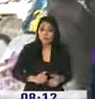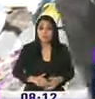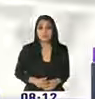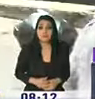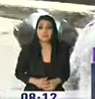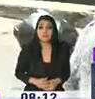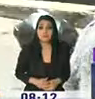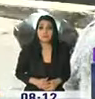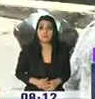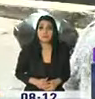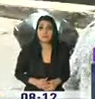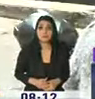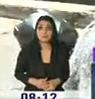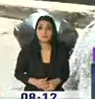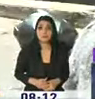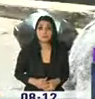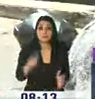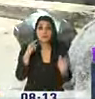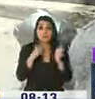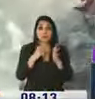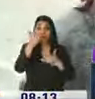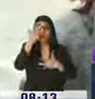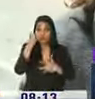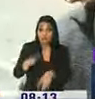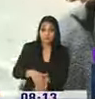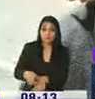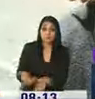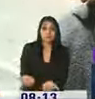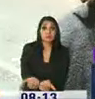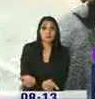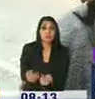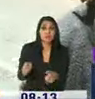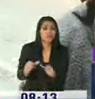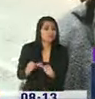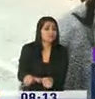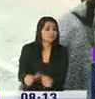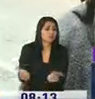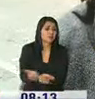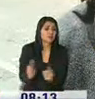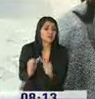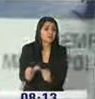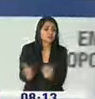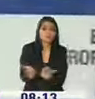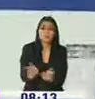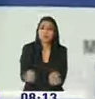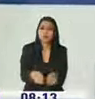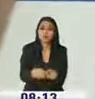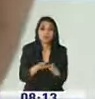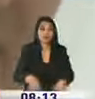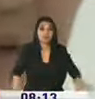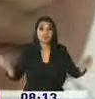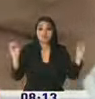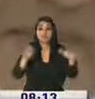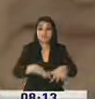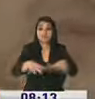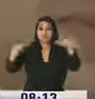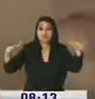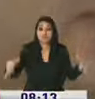transeúntes. Puede ocasionarnos hasta enfermedades. Y la basura es permanente aquí. Y aparece Zambisa. Emaseo, empresa encargada